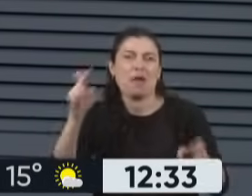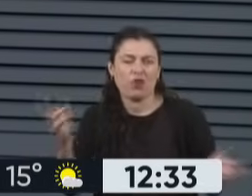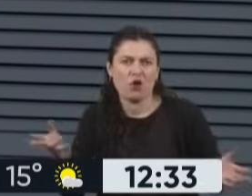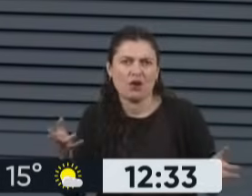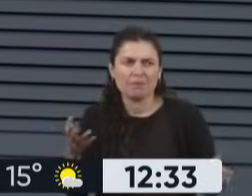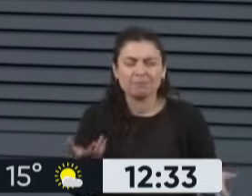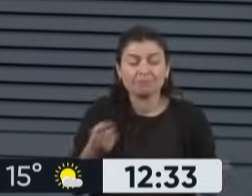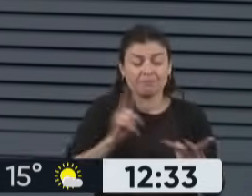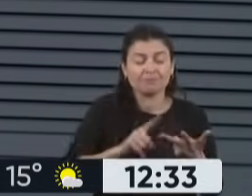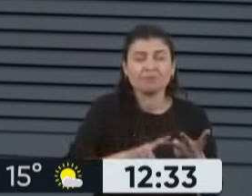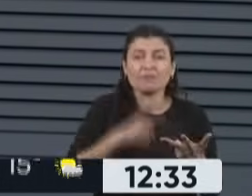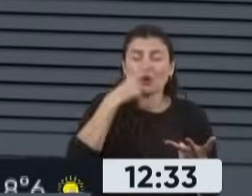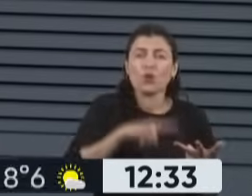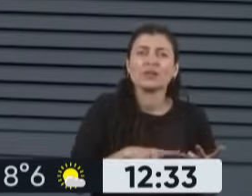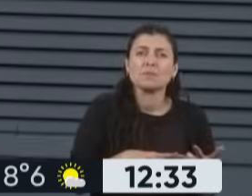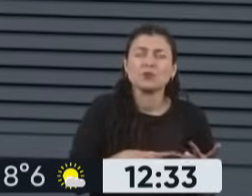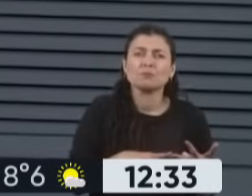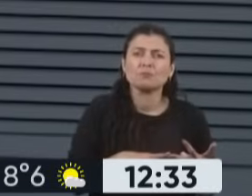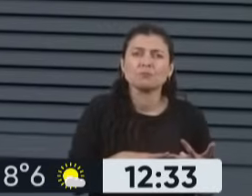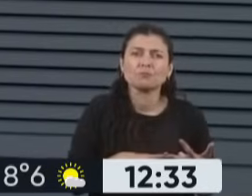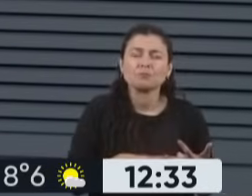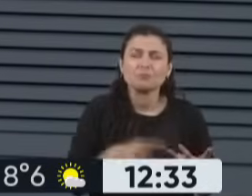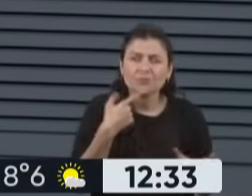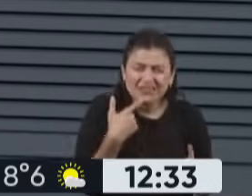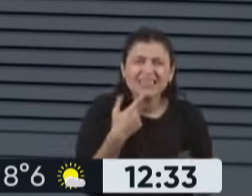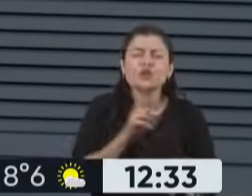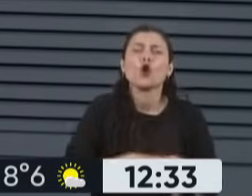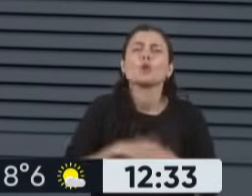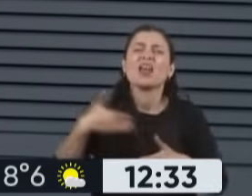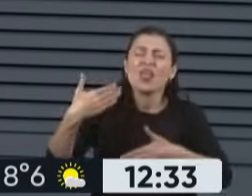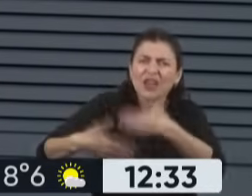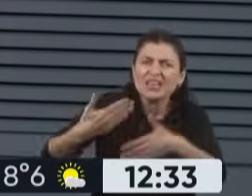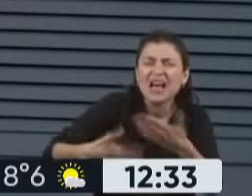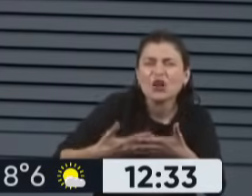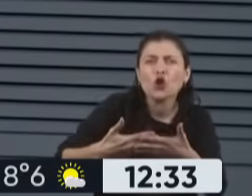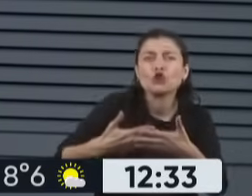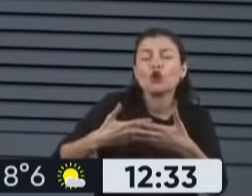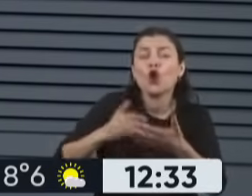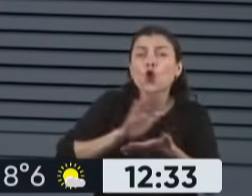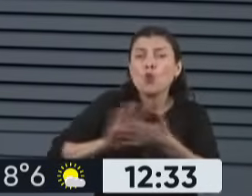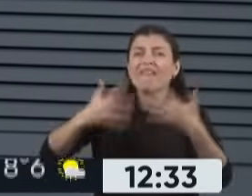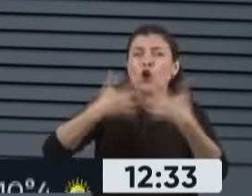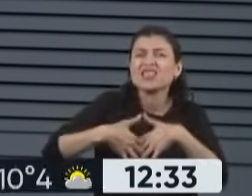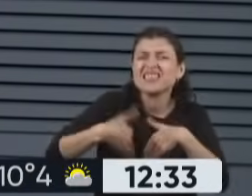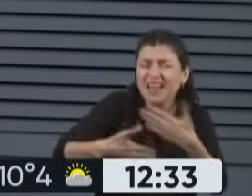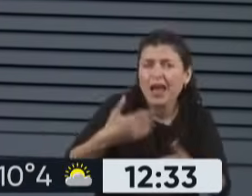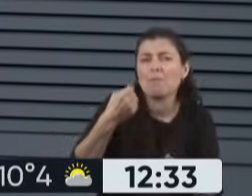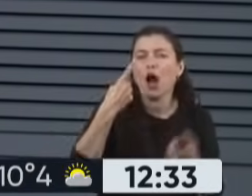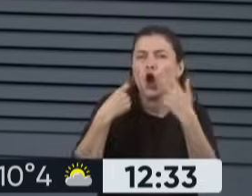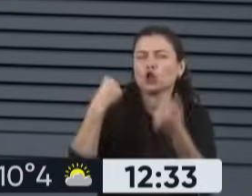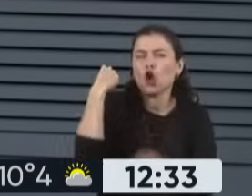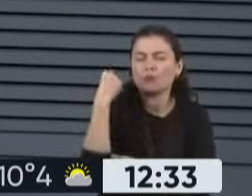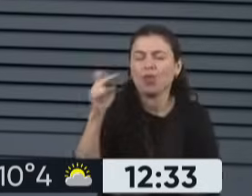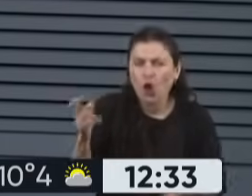también lo que tiene que ver con el desarrollo de estas medidas. No puede, más allá de lo que ustedes están